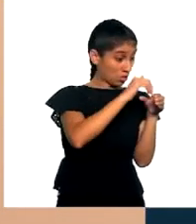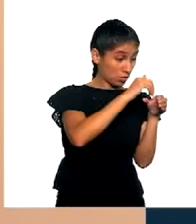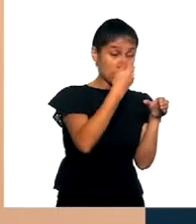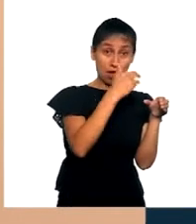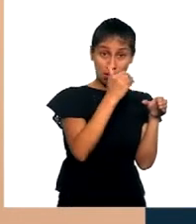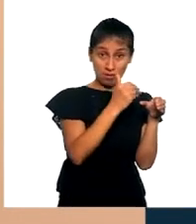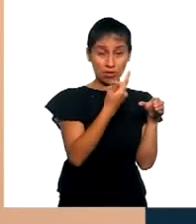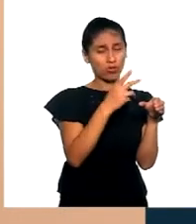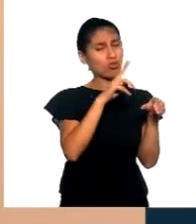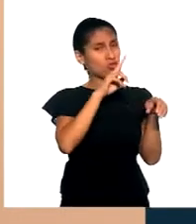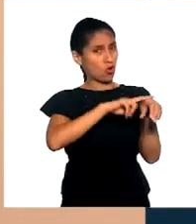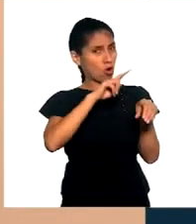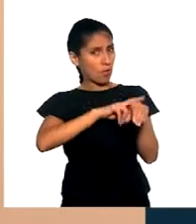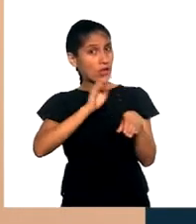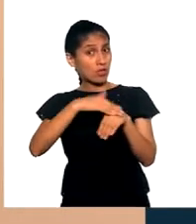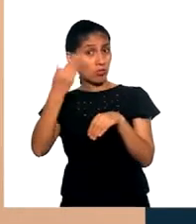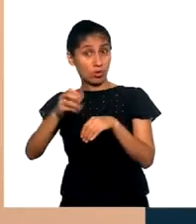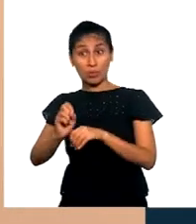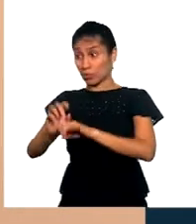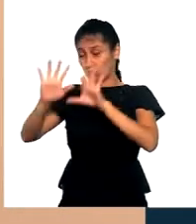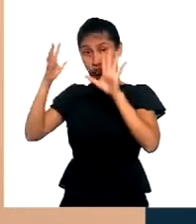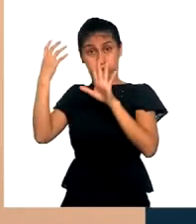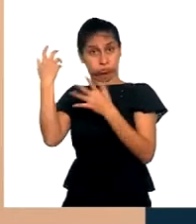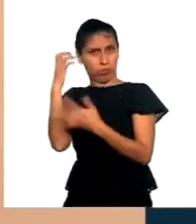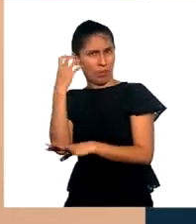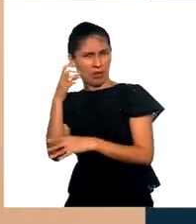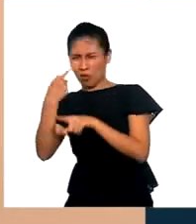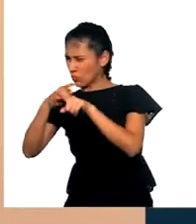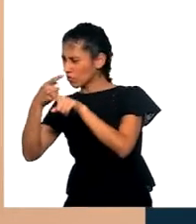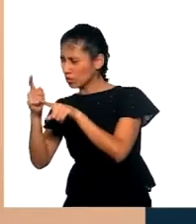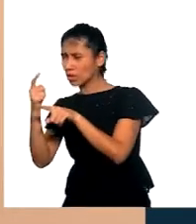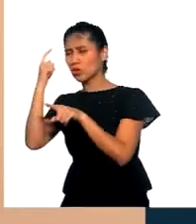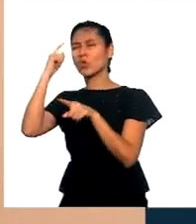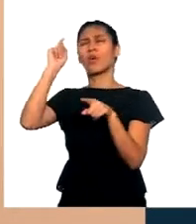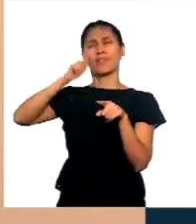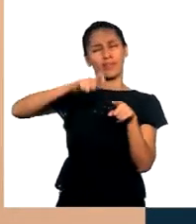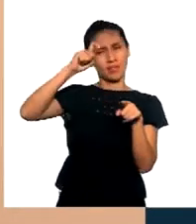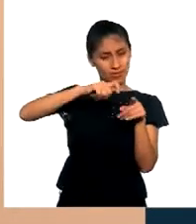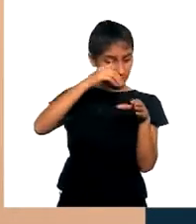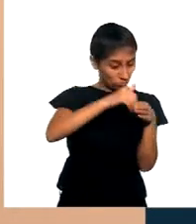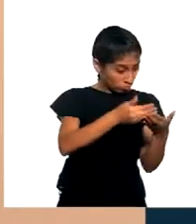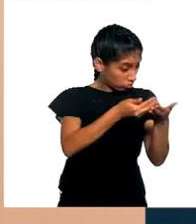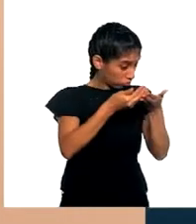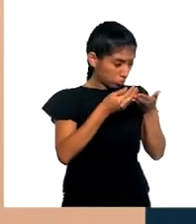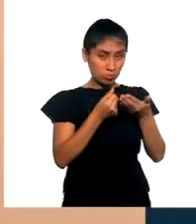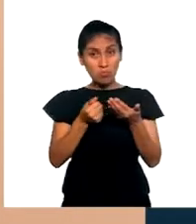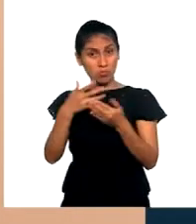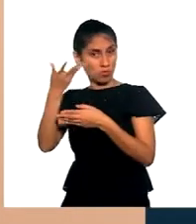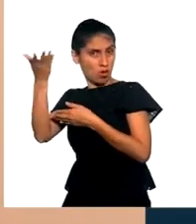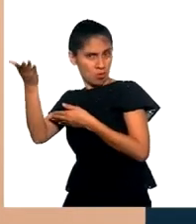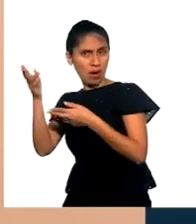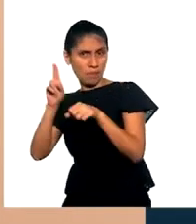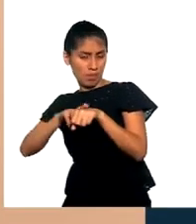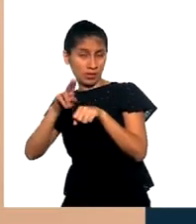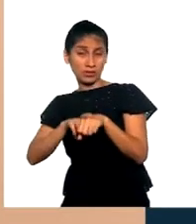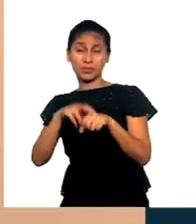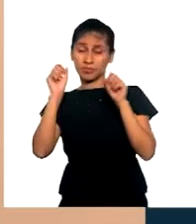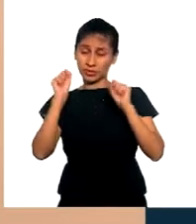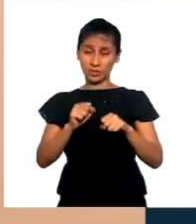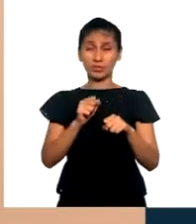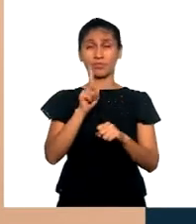previstas el ahorro requiere principalmente de decisión y constancia para cumplir con nuestras metas de ahorro y claro está